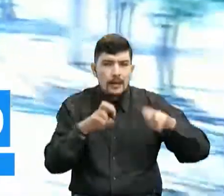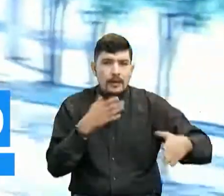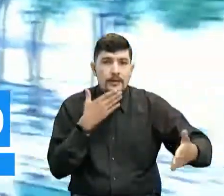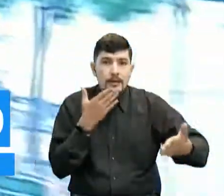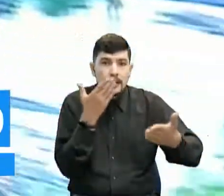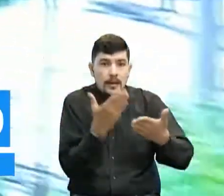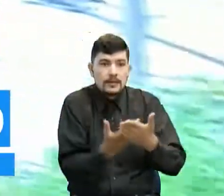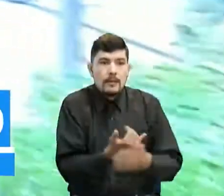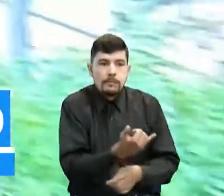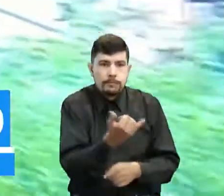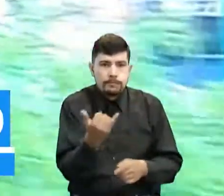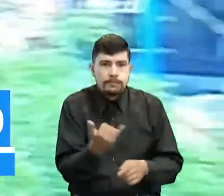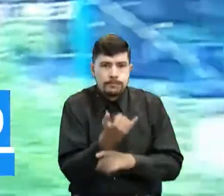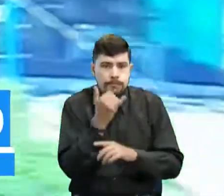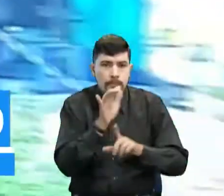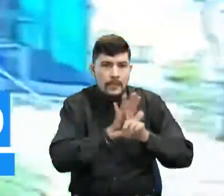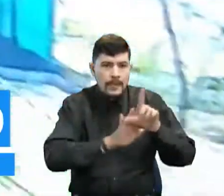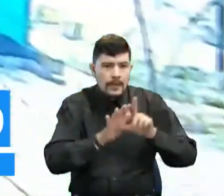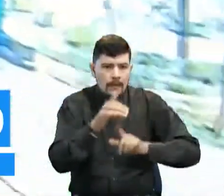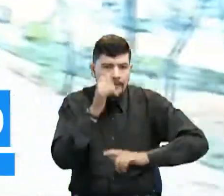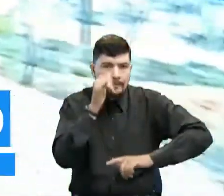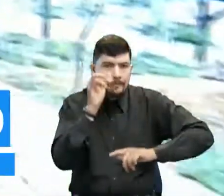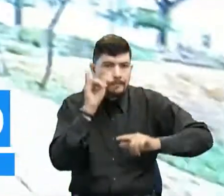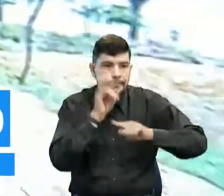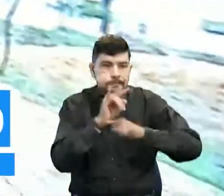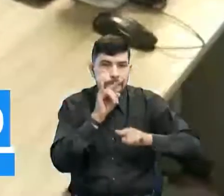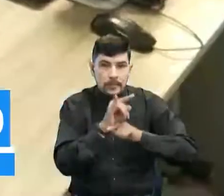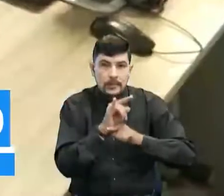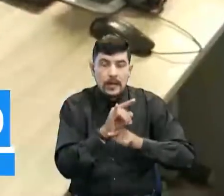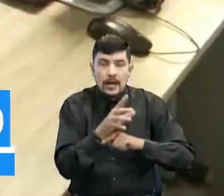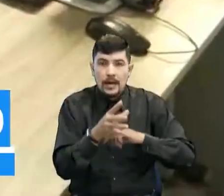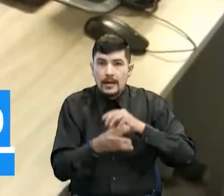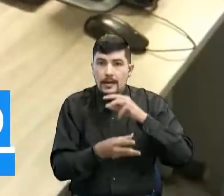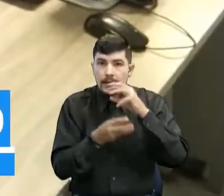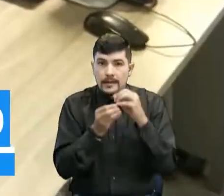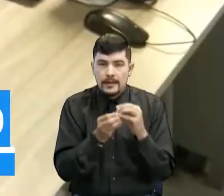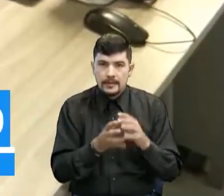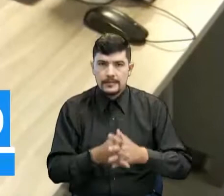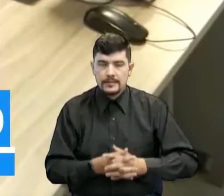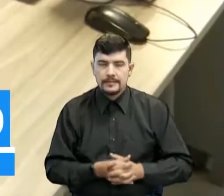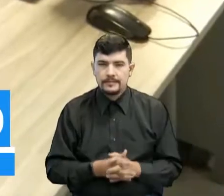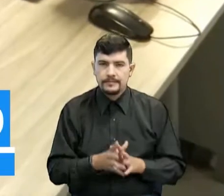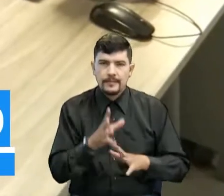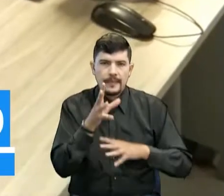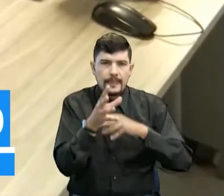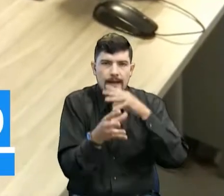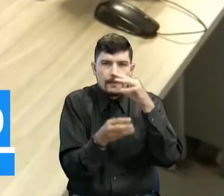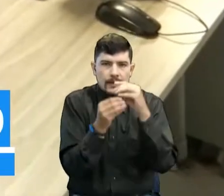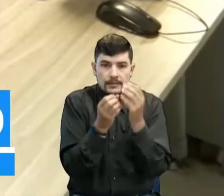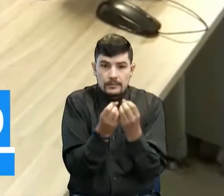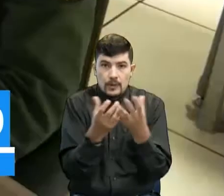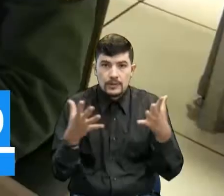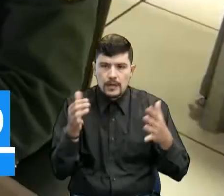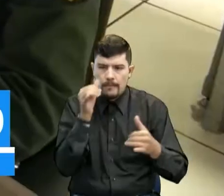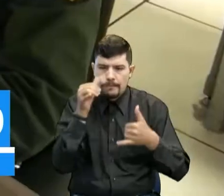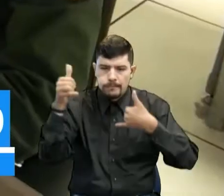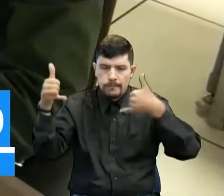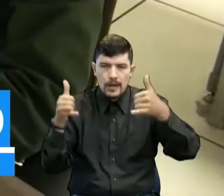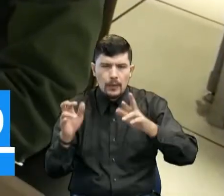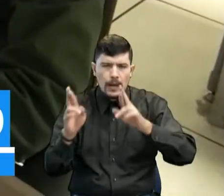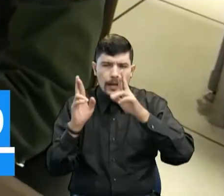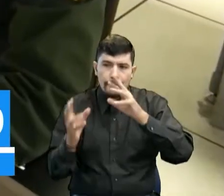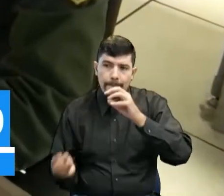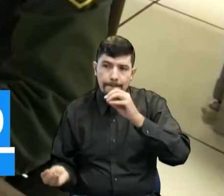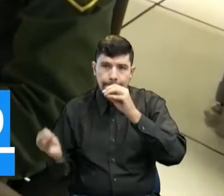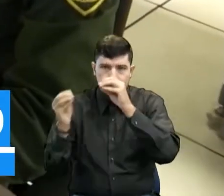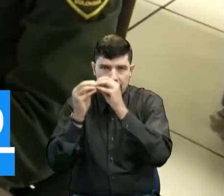que es latente, que es una evidencia fílmica, y sobre todo con la cantidad de cámaras en la ciudad, ojalá fueran más,